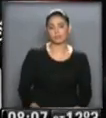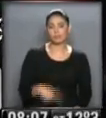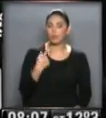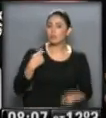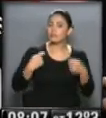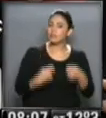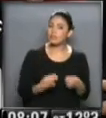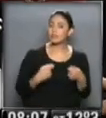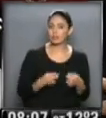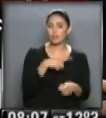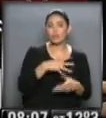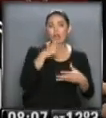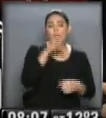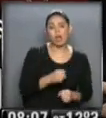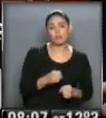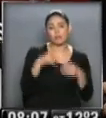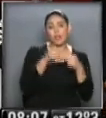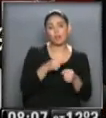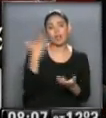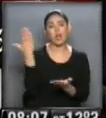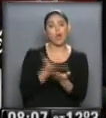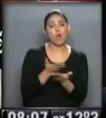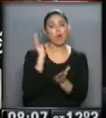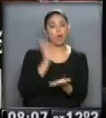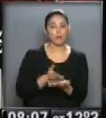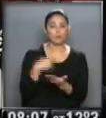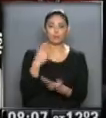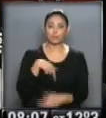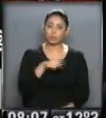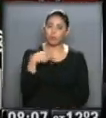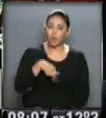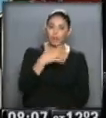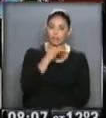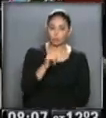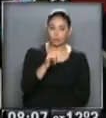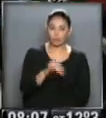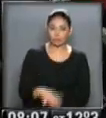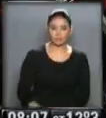insisto, están resistiendo las órdenes judiciales y eso es lo que venimos a denunciar hoy aquí.